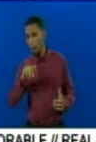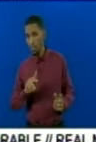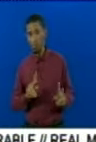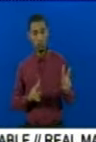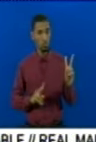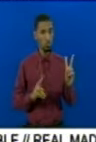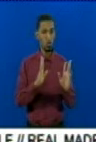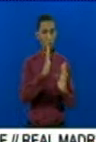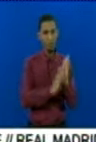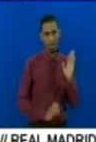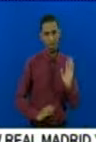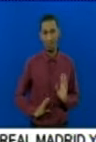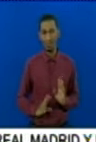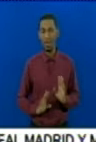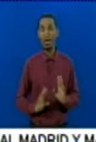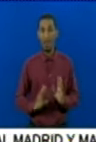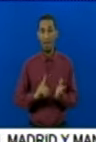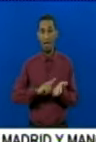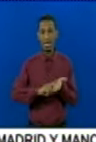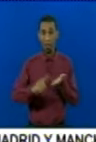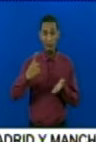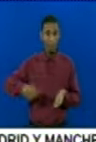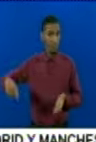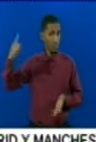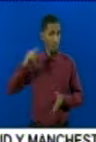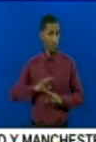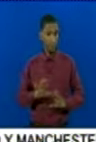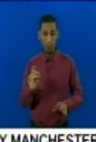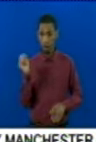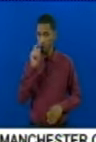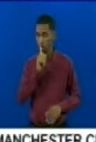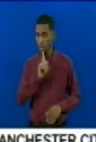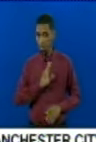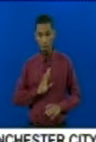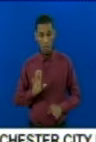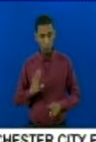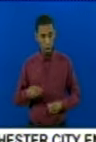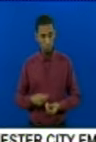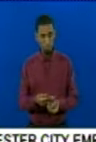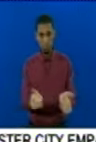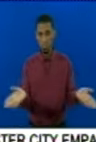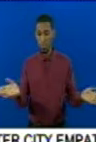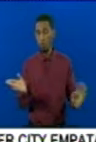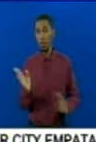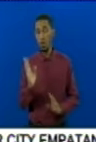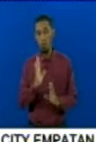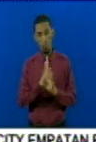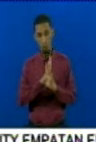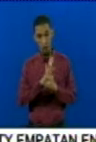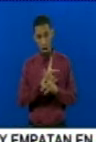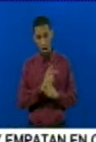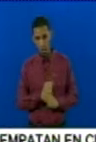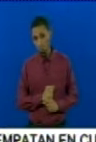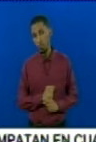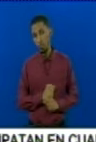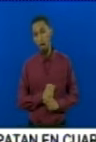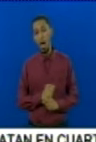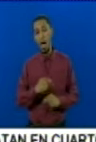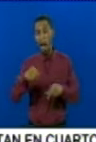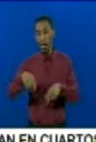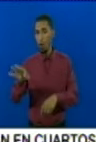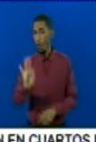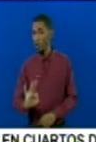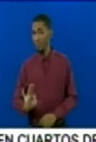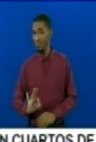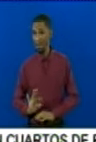habíamos informado que la provincia había concluido con la entrega de este kilogramo adicional, que solo se da en las provincias orientales. En el